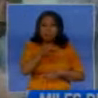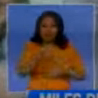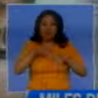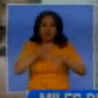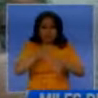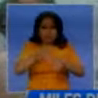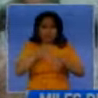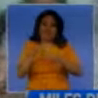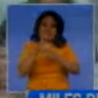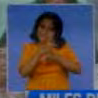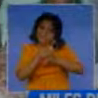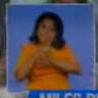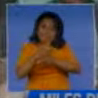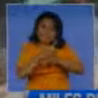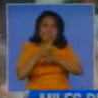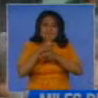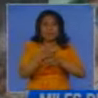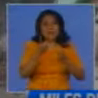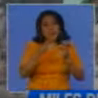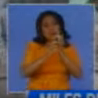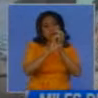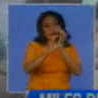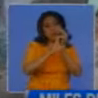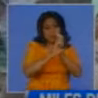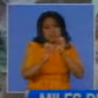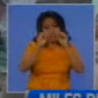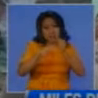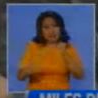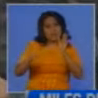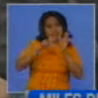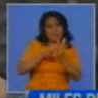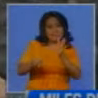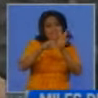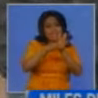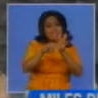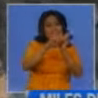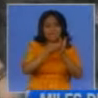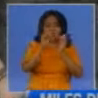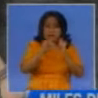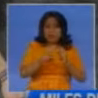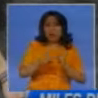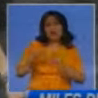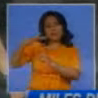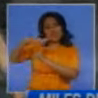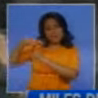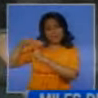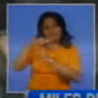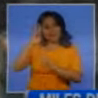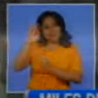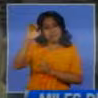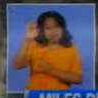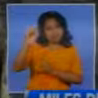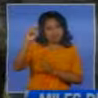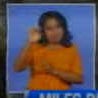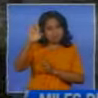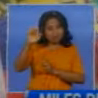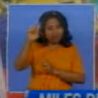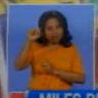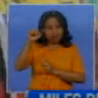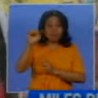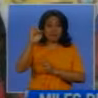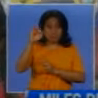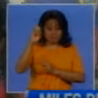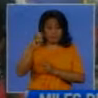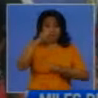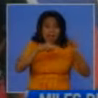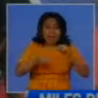tráfico. Los buses estarán disponibles también para acercar a quienes quieran llegar hasta el Parque Bicentenario y de ahí, bueno, tendrán que venir también